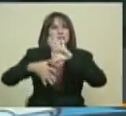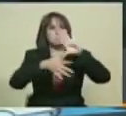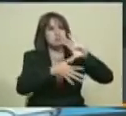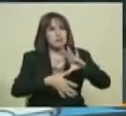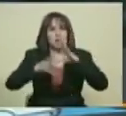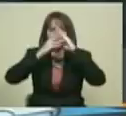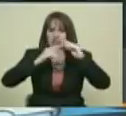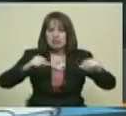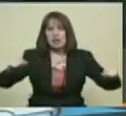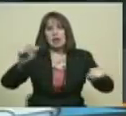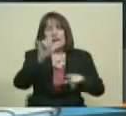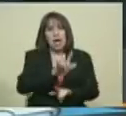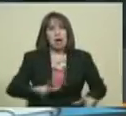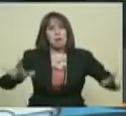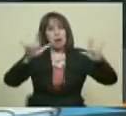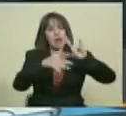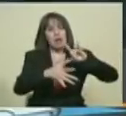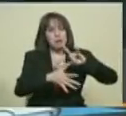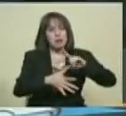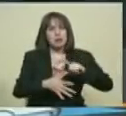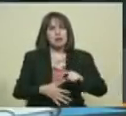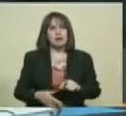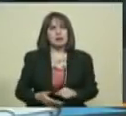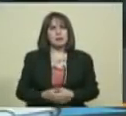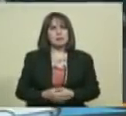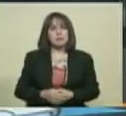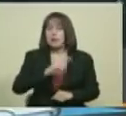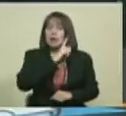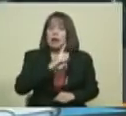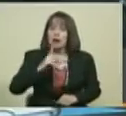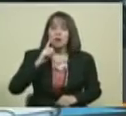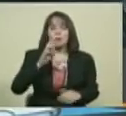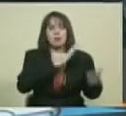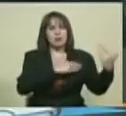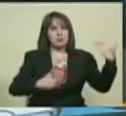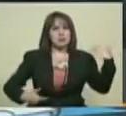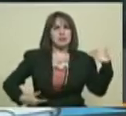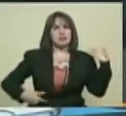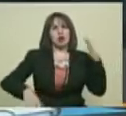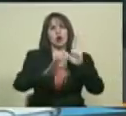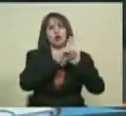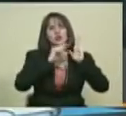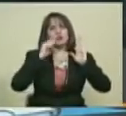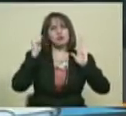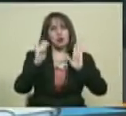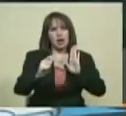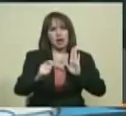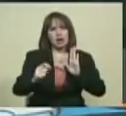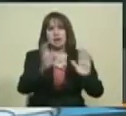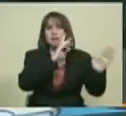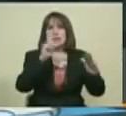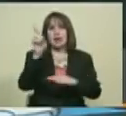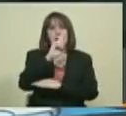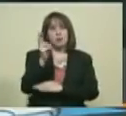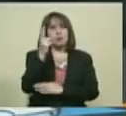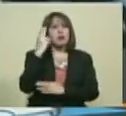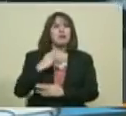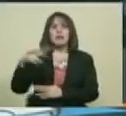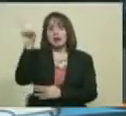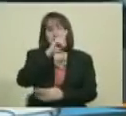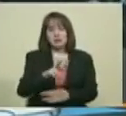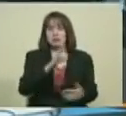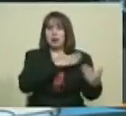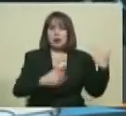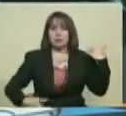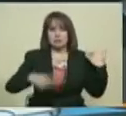de nuestra amada América. De manera que en nombre del presidente constitucional de la República Bolivariana de Venezuela y